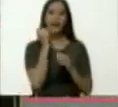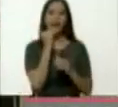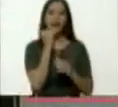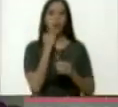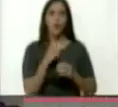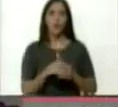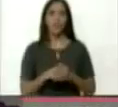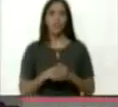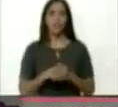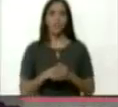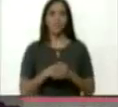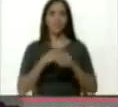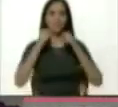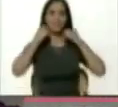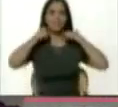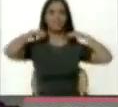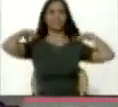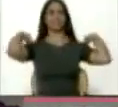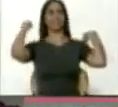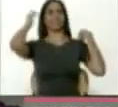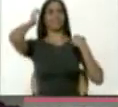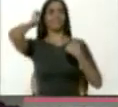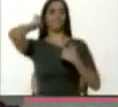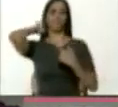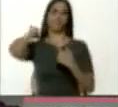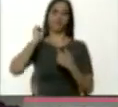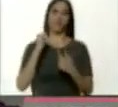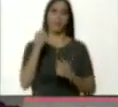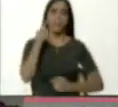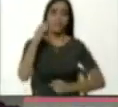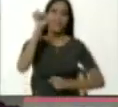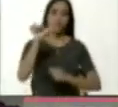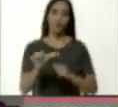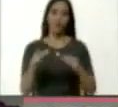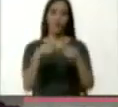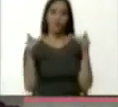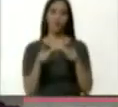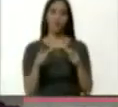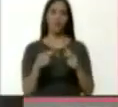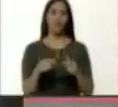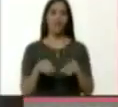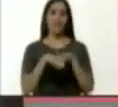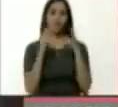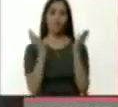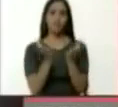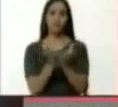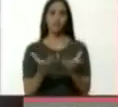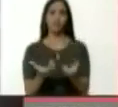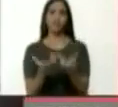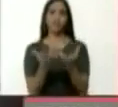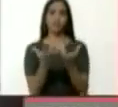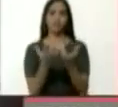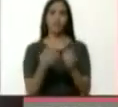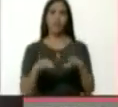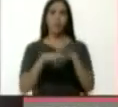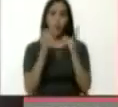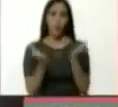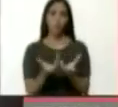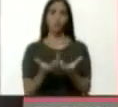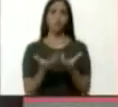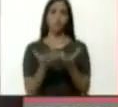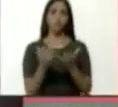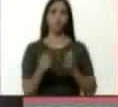el empresario del licor. Viendo toda la situación que está sucediendo, el país, el mundo está en llamas. El mundo está en llamas